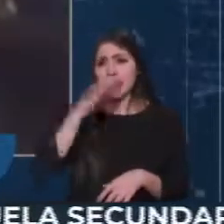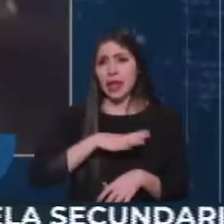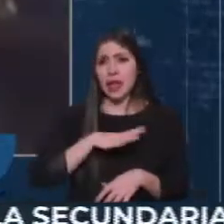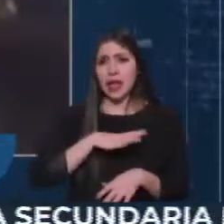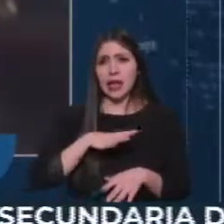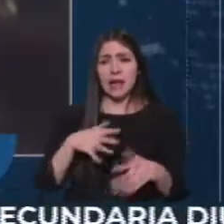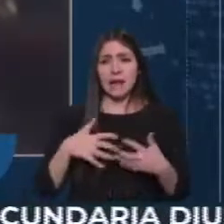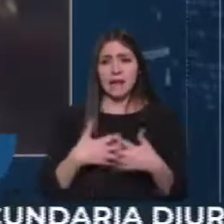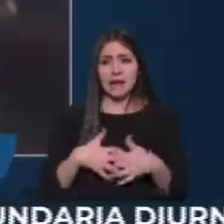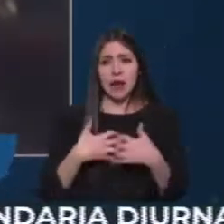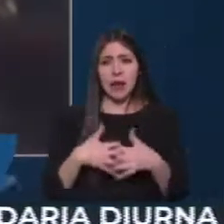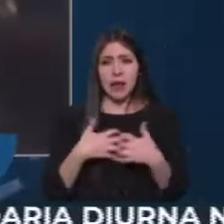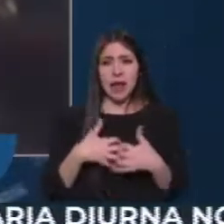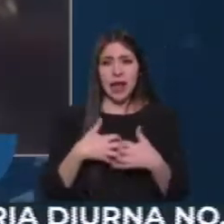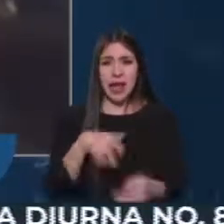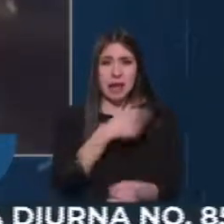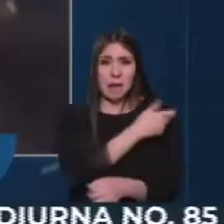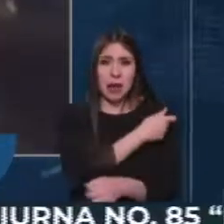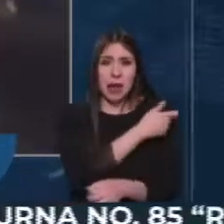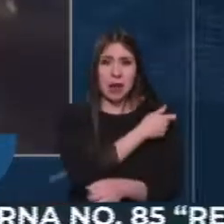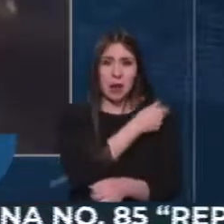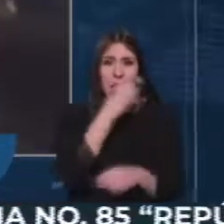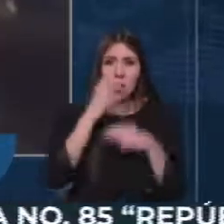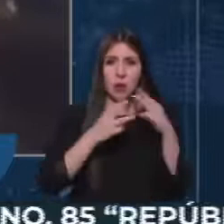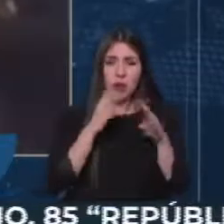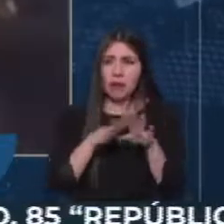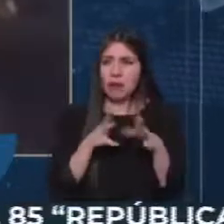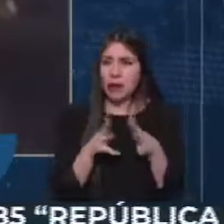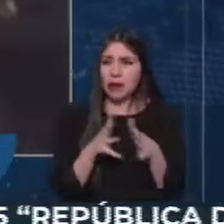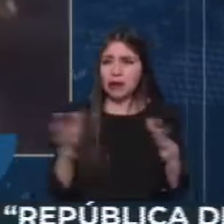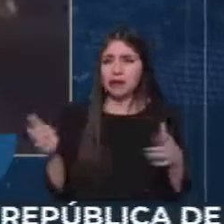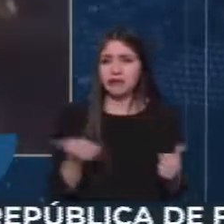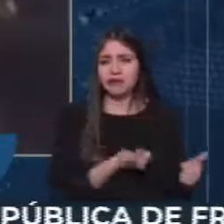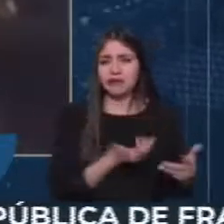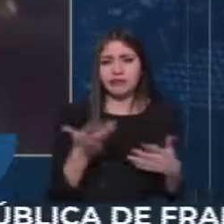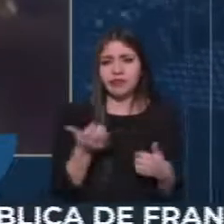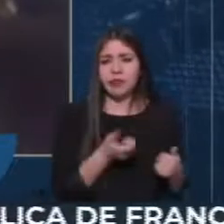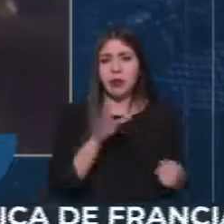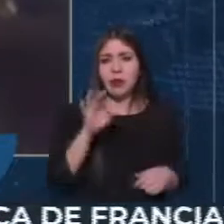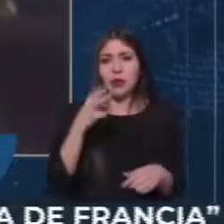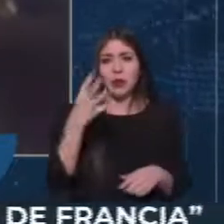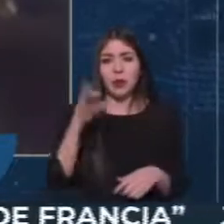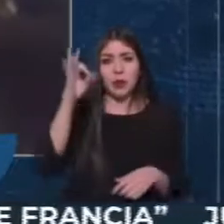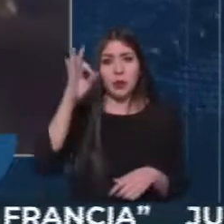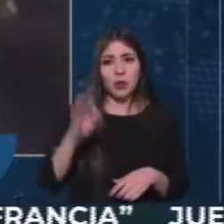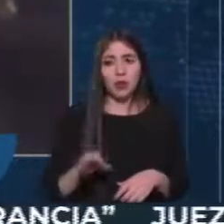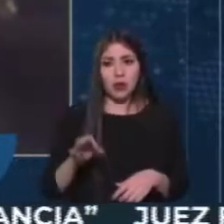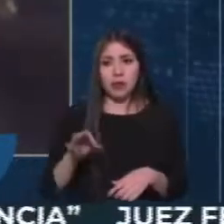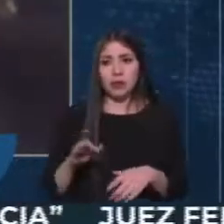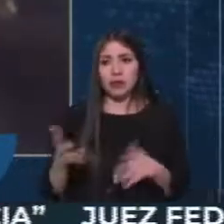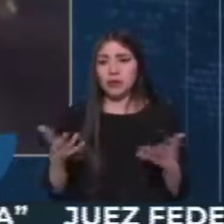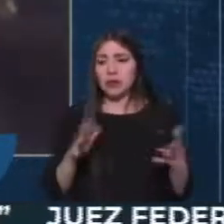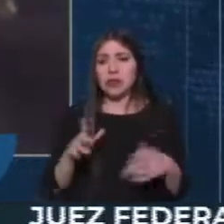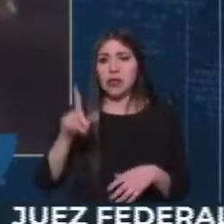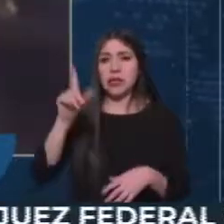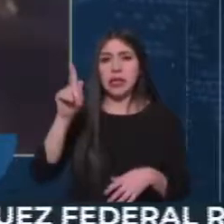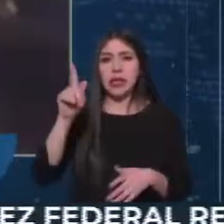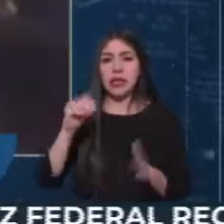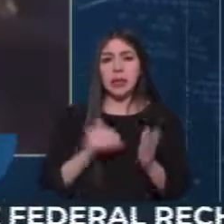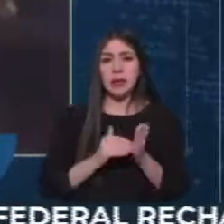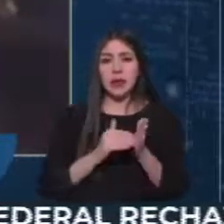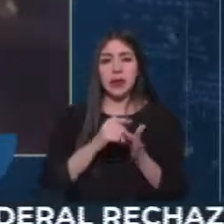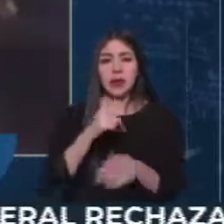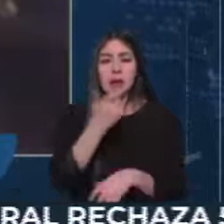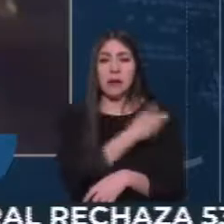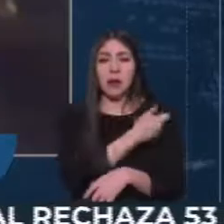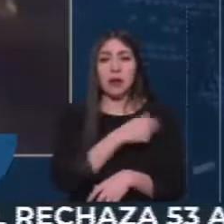vacunas del mundo, y ha exportado hasta el 44% de su producción, de unos 70 millones de vacunas. De hecho, las primeras